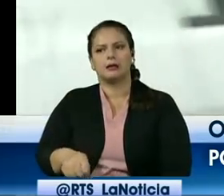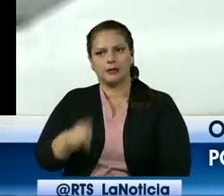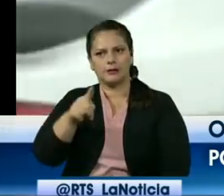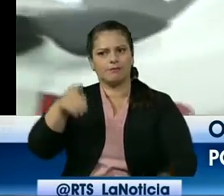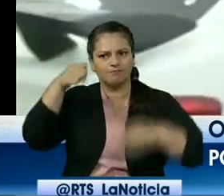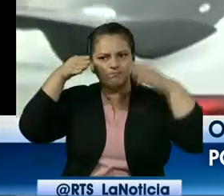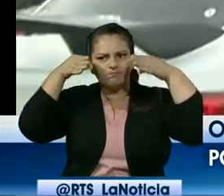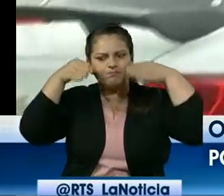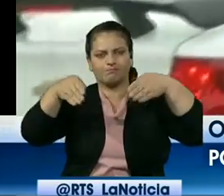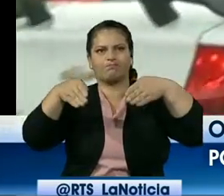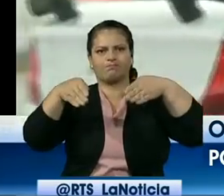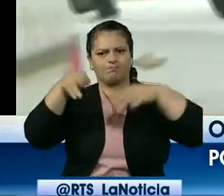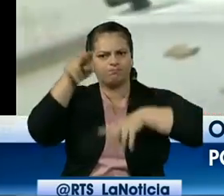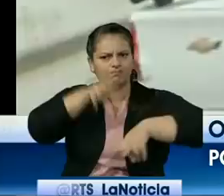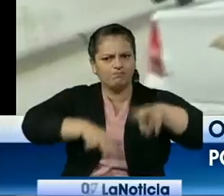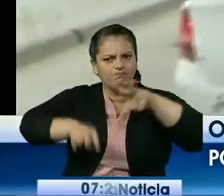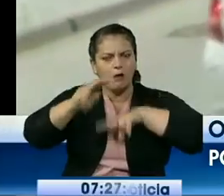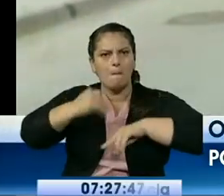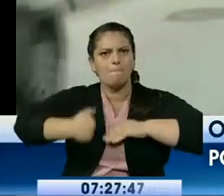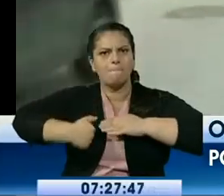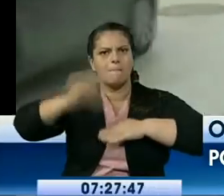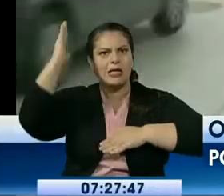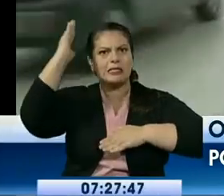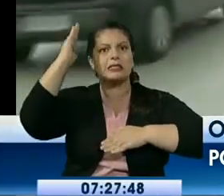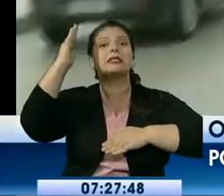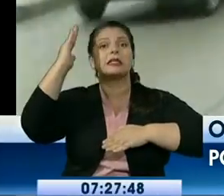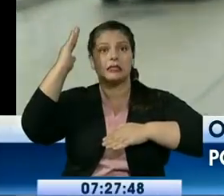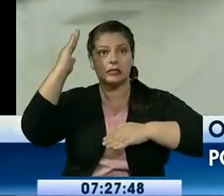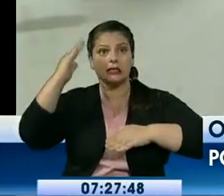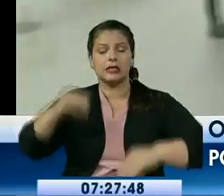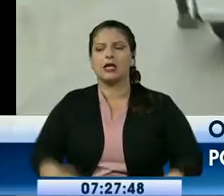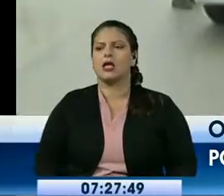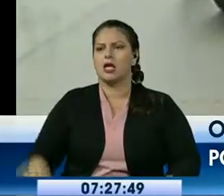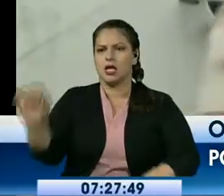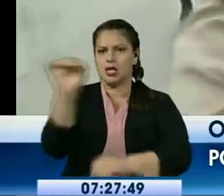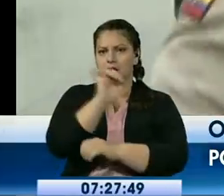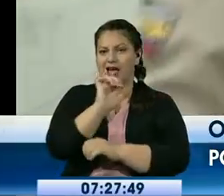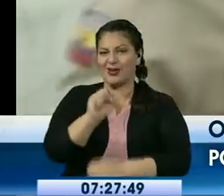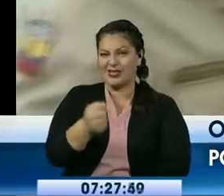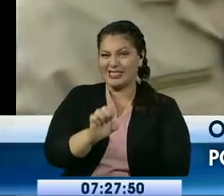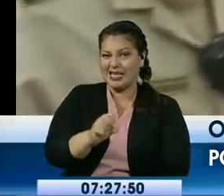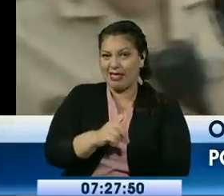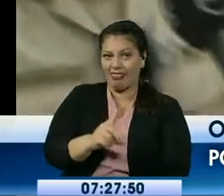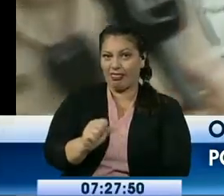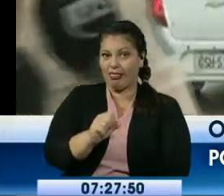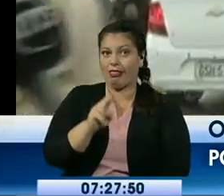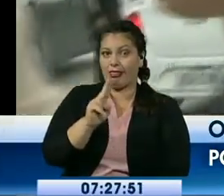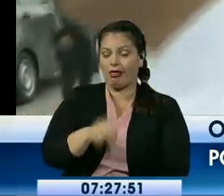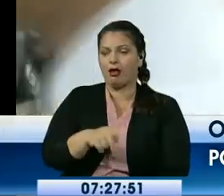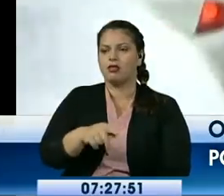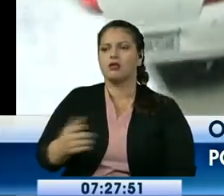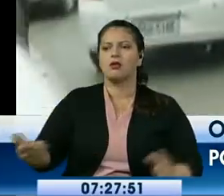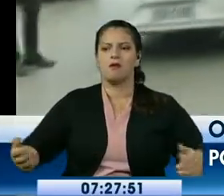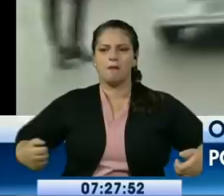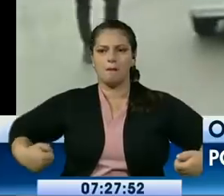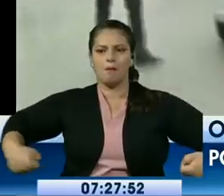que el delincuente que anda en este tipo de vehículos ya se cuida y que al menos, por ejemplo, aquí en el circuito Martes los Dos ya no puede pasar por